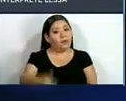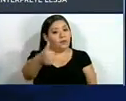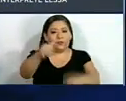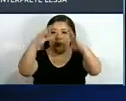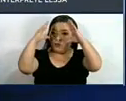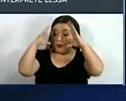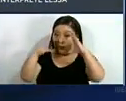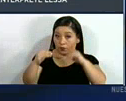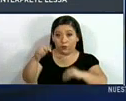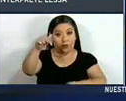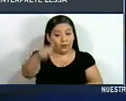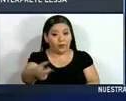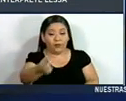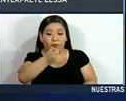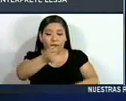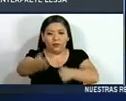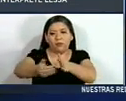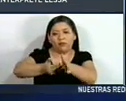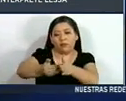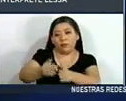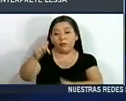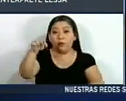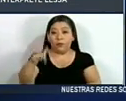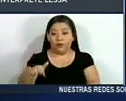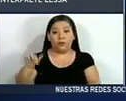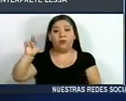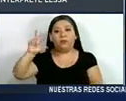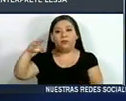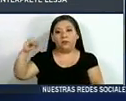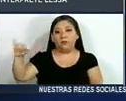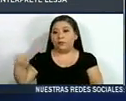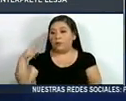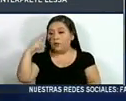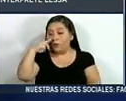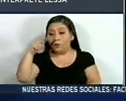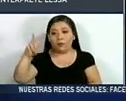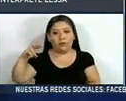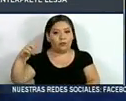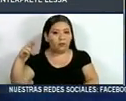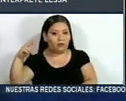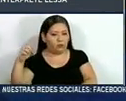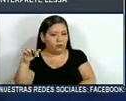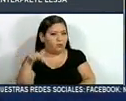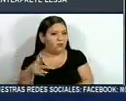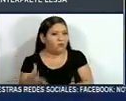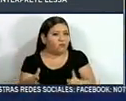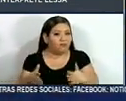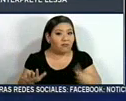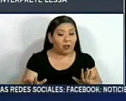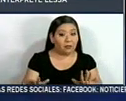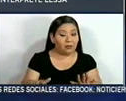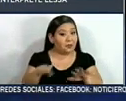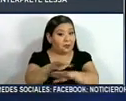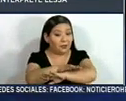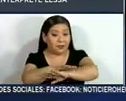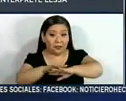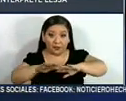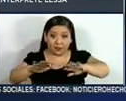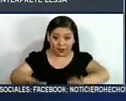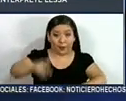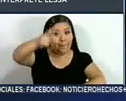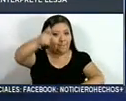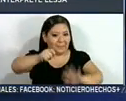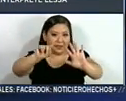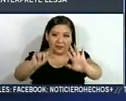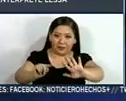Buenas noches, iniciamos Hechos Emisión Estelar correspondiente a este 30 de junio de 2020. Estamos cerrando ya el sexto mes